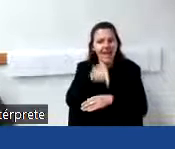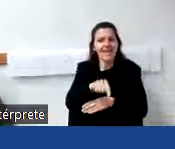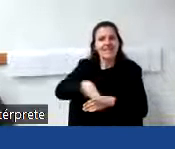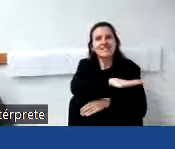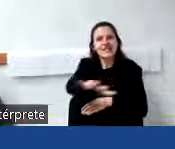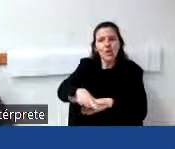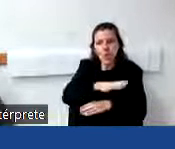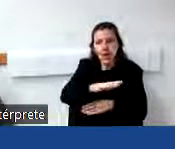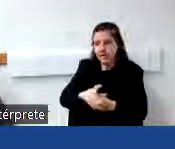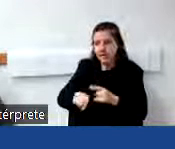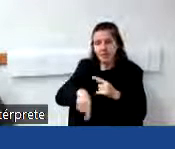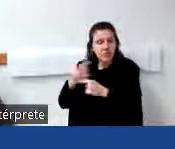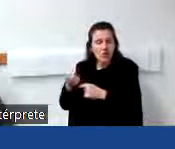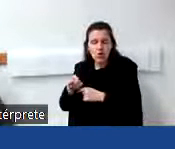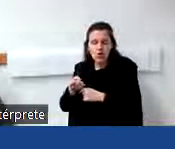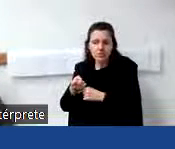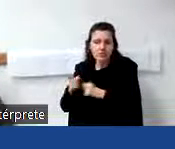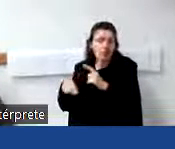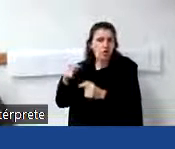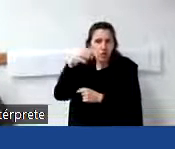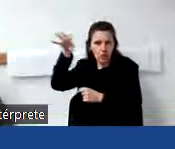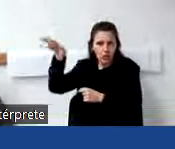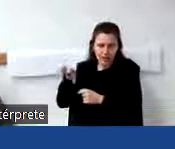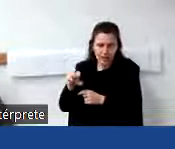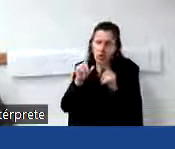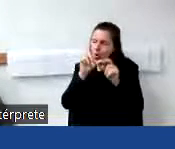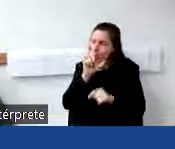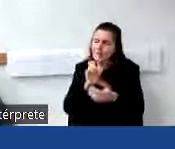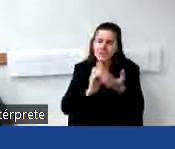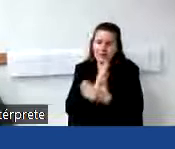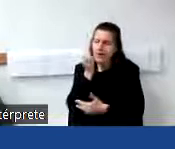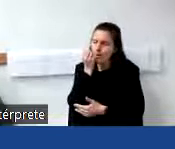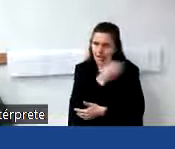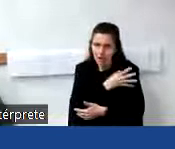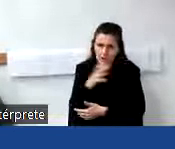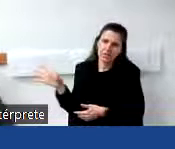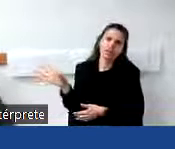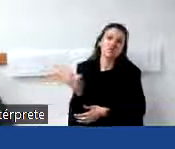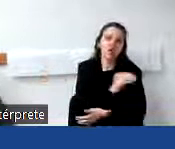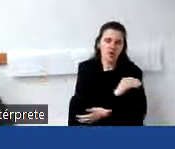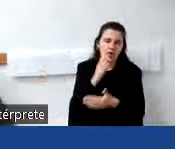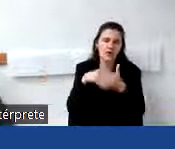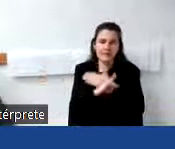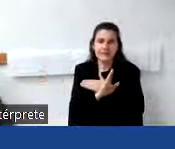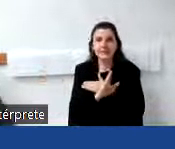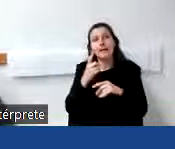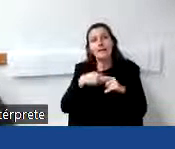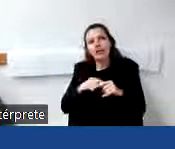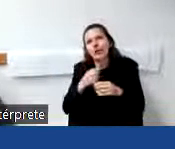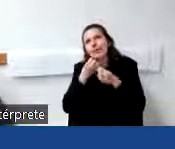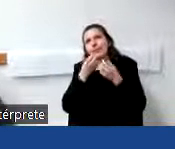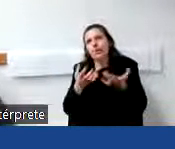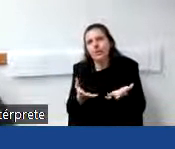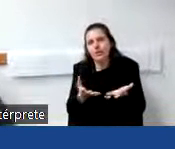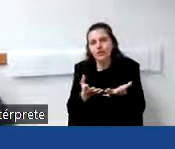bueno sería que todos los servicios lo fueran, ¿tá? Más allá de que toda la infraestructura no lo sea, ¿tá? Entonces, bueno, instrumentos mamográficos,